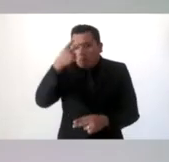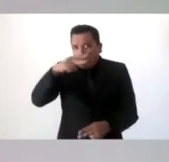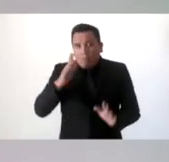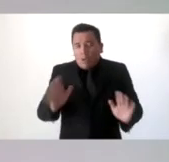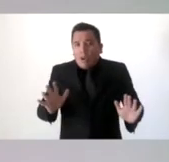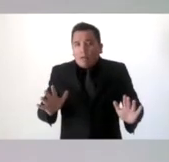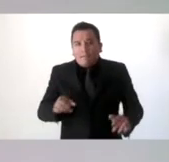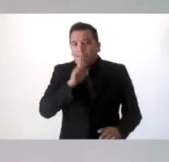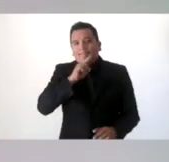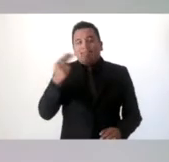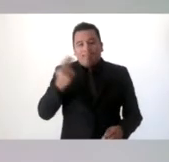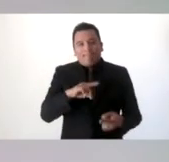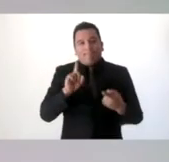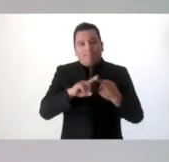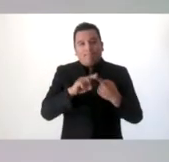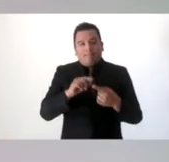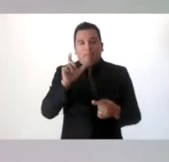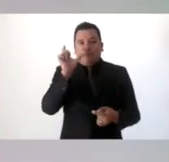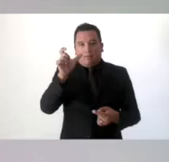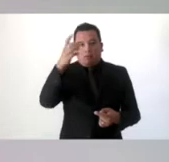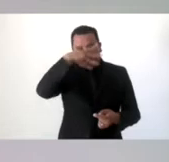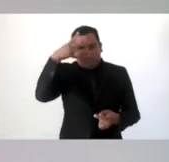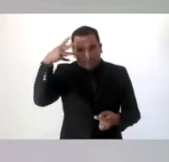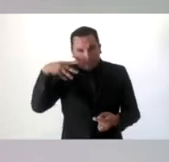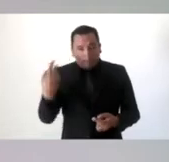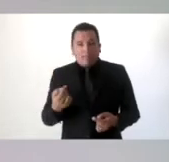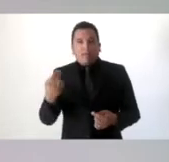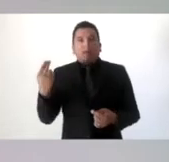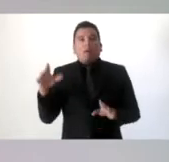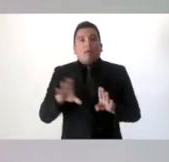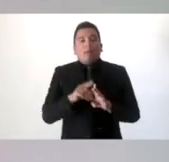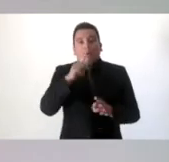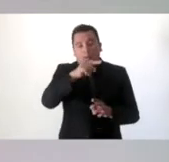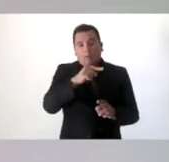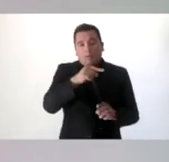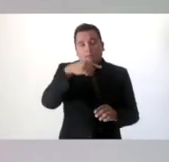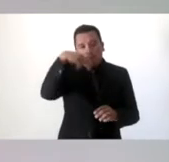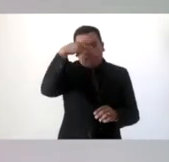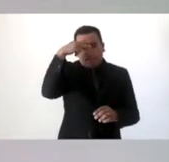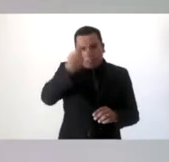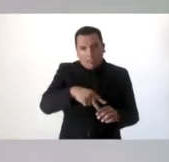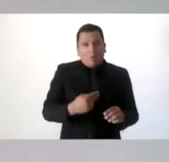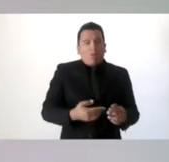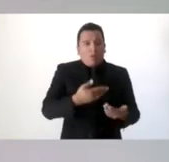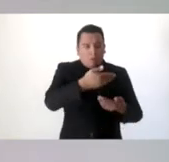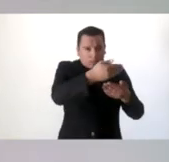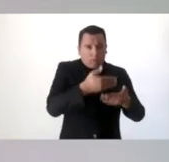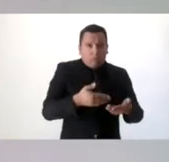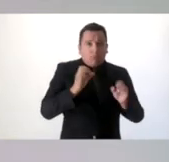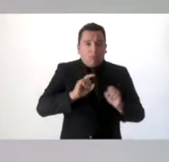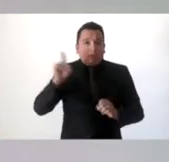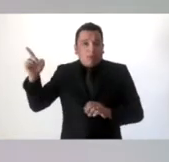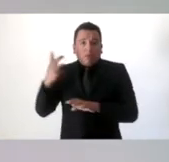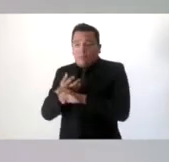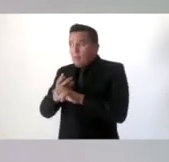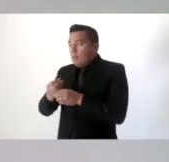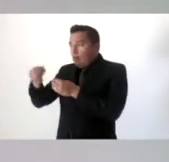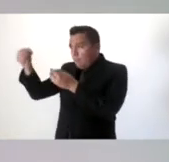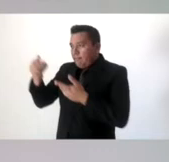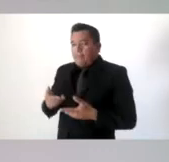tienen que tener su credencial de elector vigente, tramitada ya sea aquí en México o en el extranjero, y con esa registrarse. Entonces,